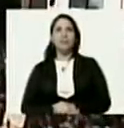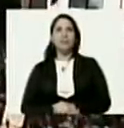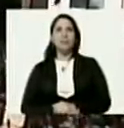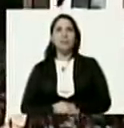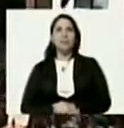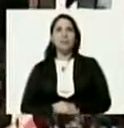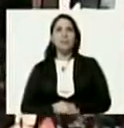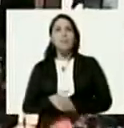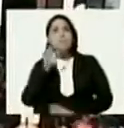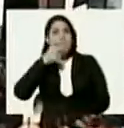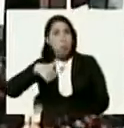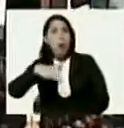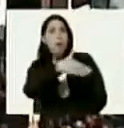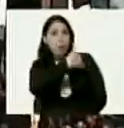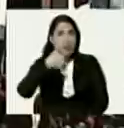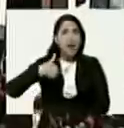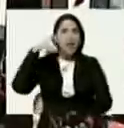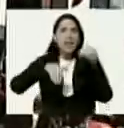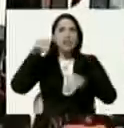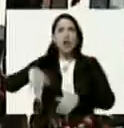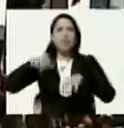El pueblo quiere elecciones.